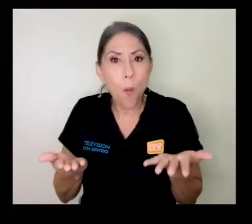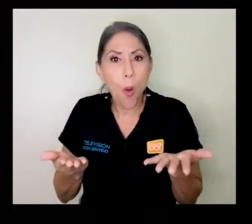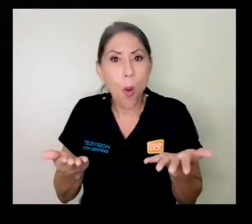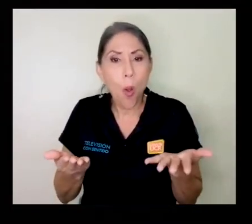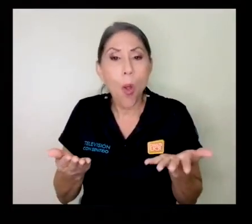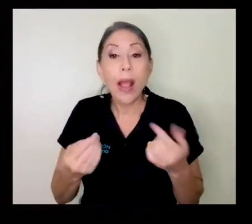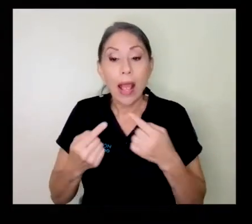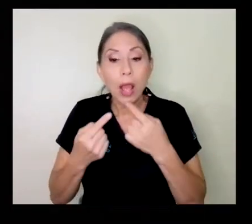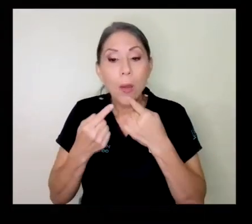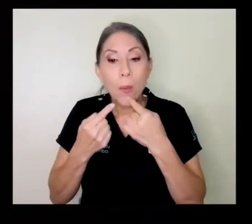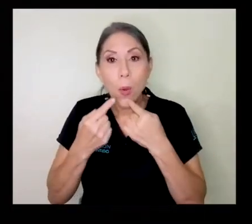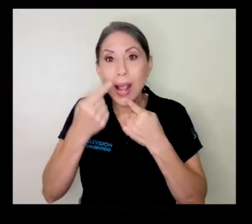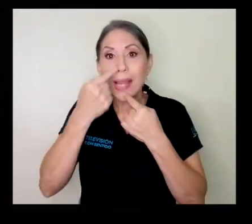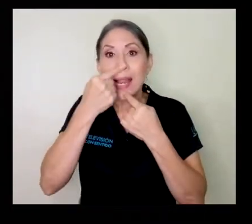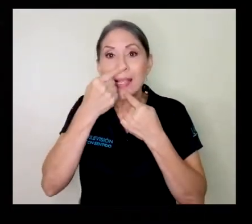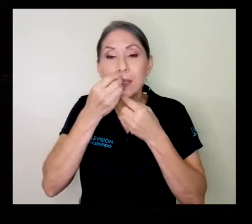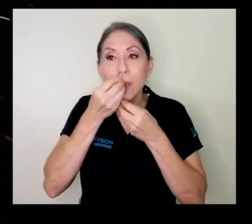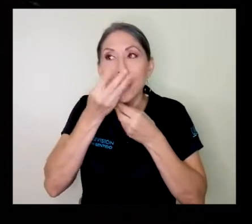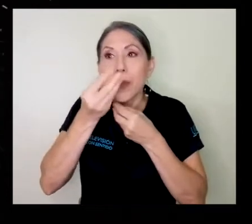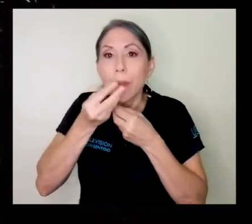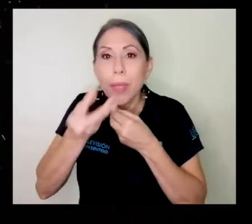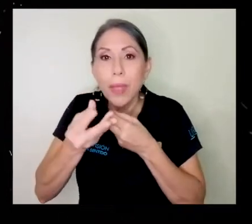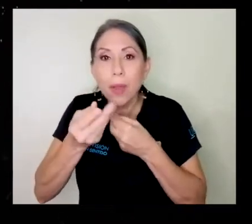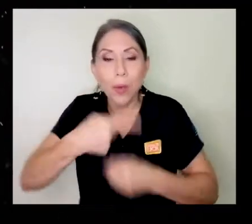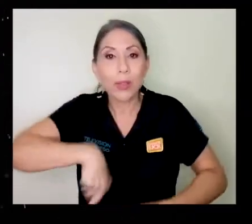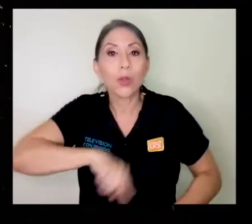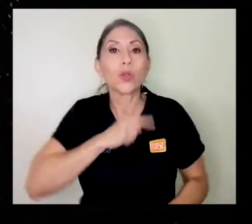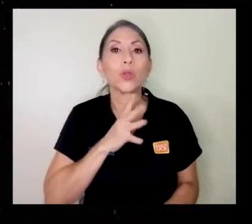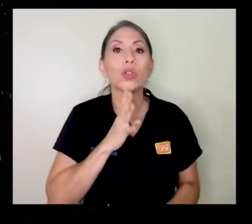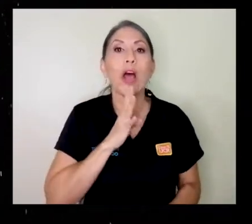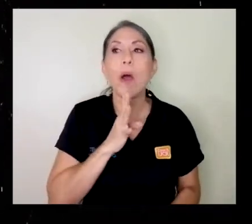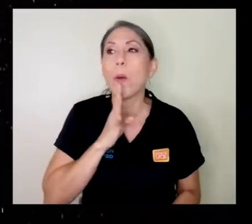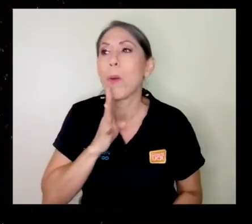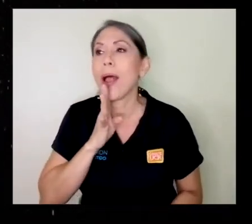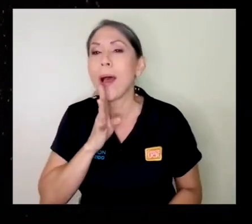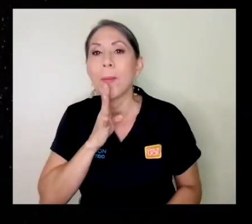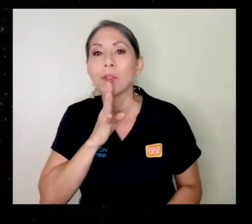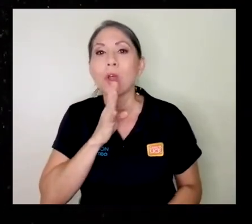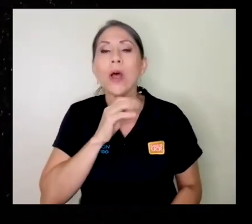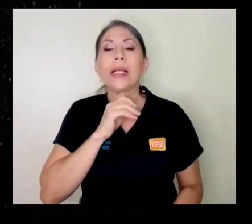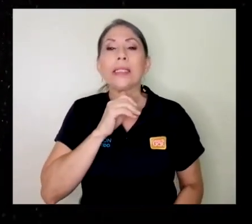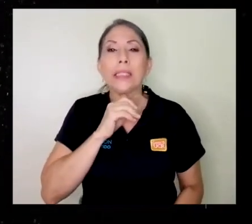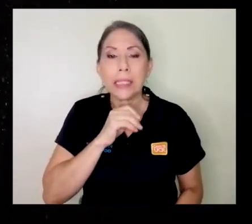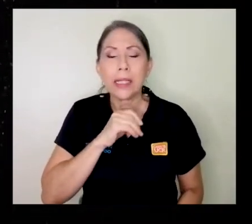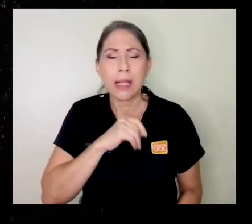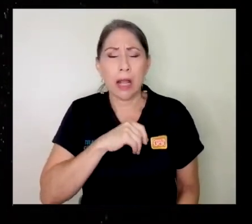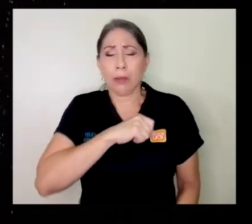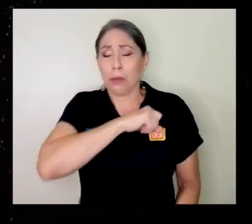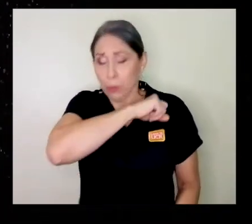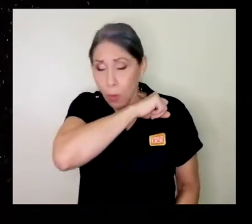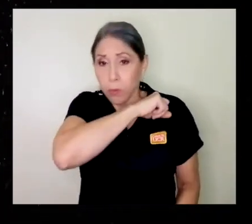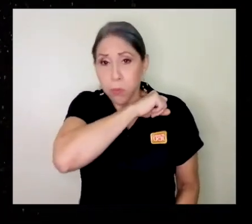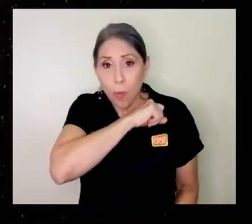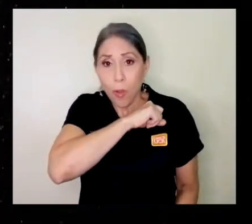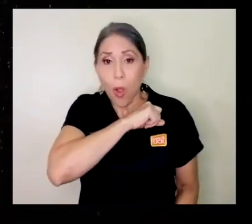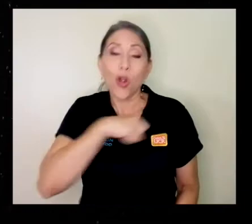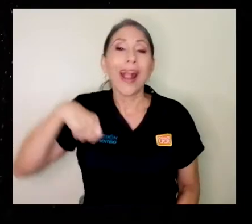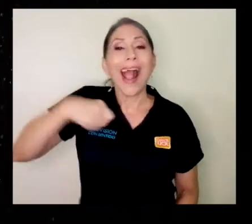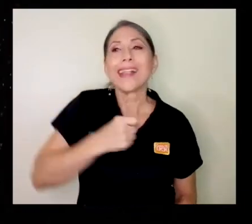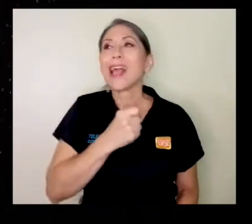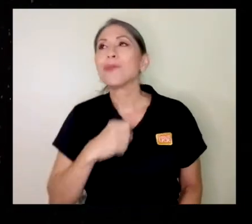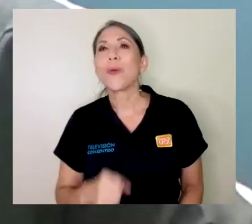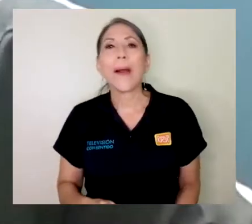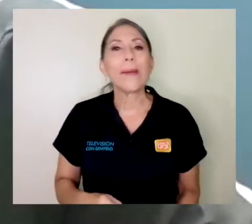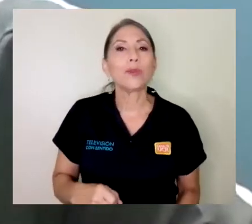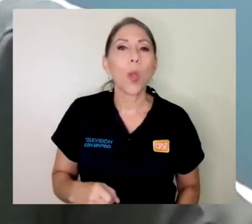expulsa nuestra nariz cuando hablamos, tosemos, silbamos, cantamos, estornudamos,